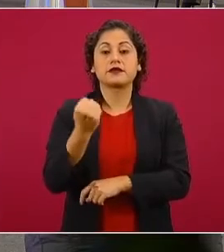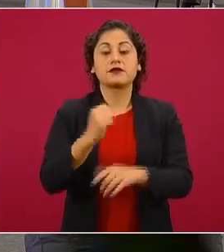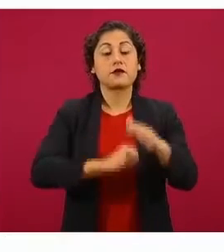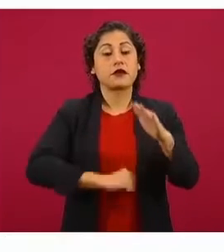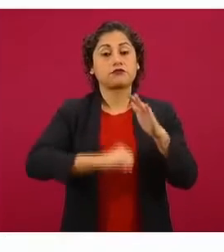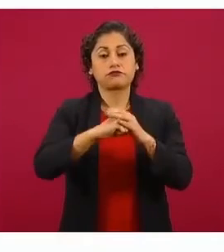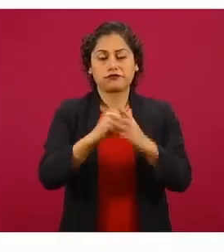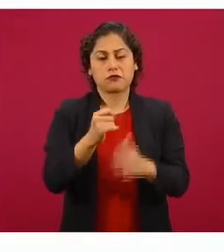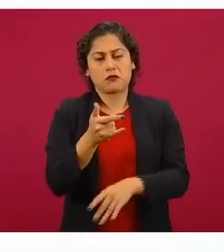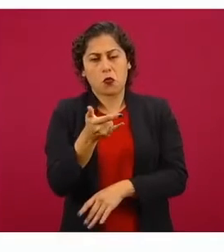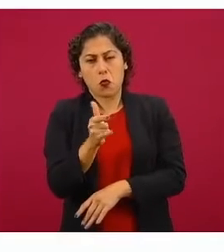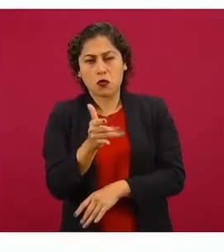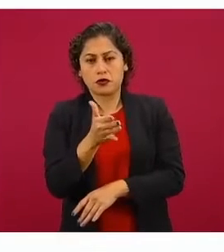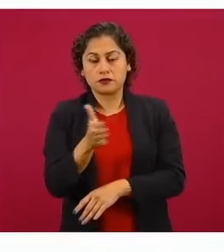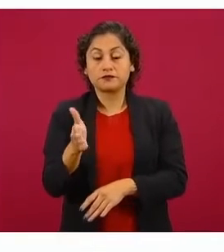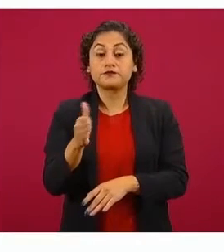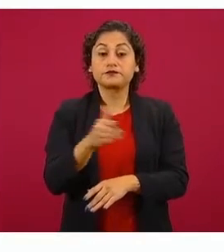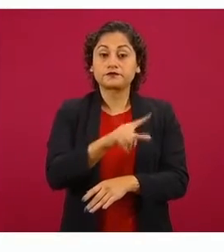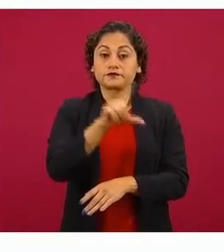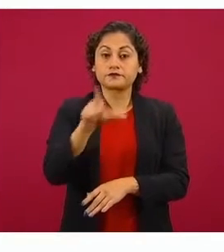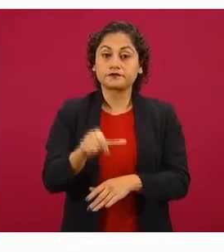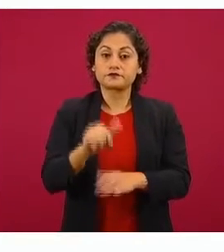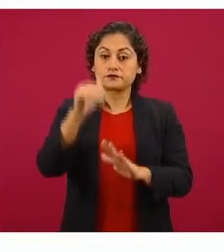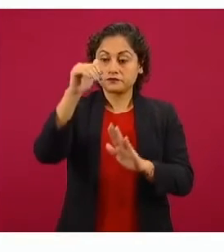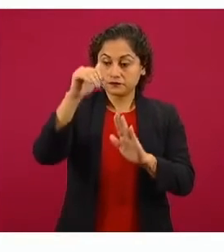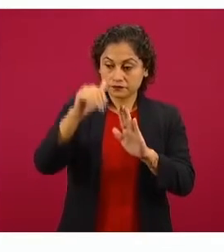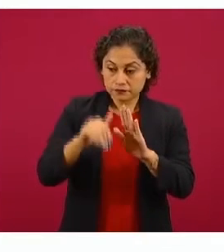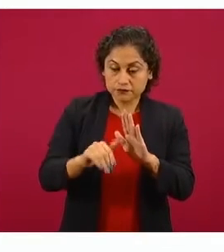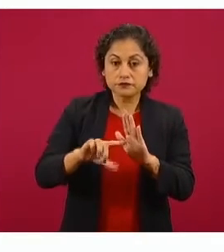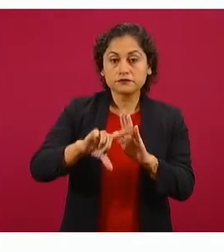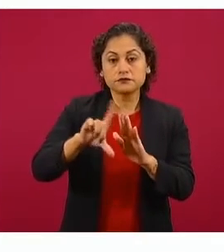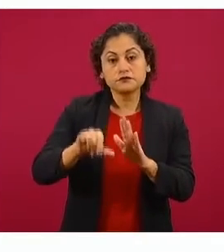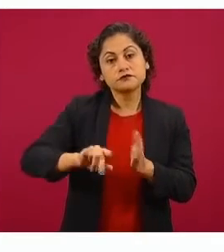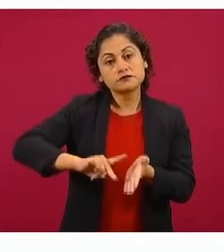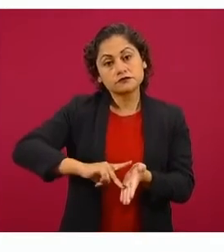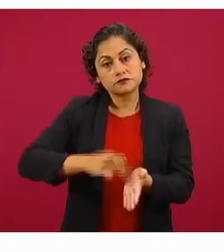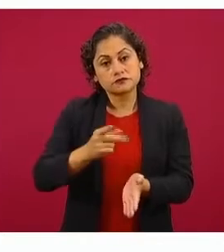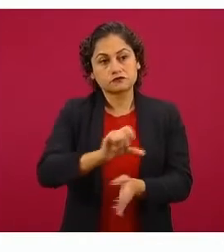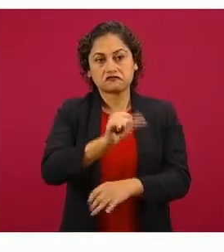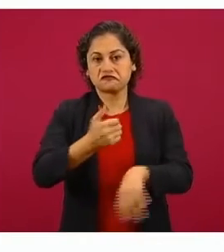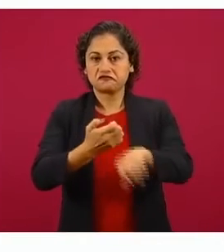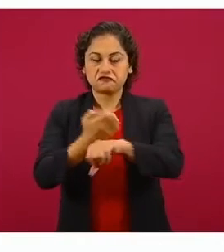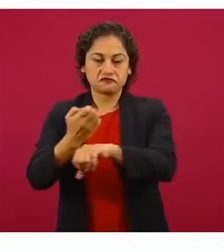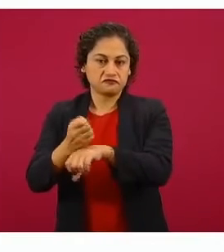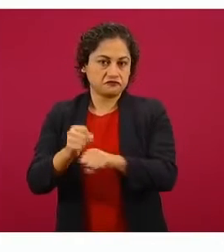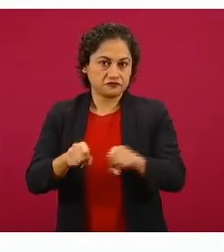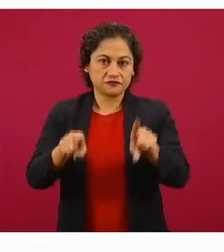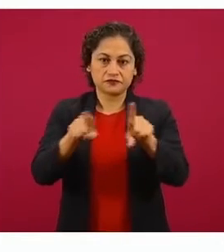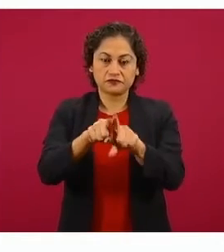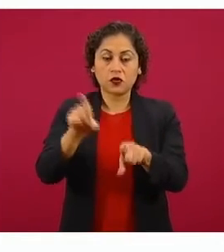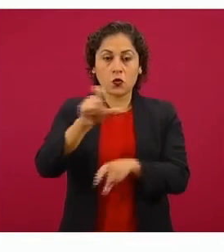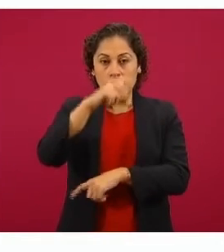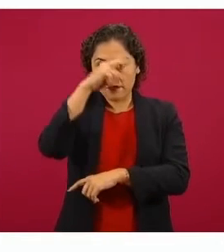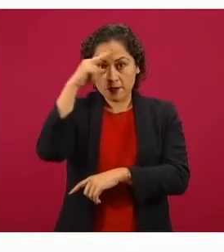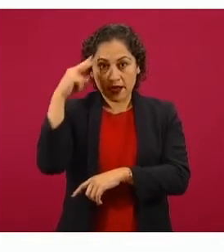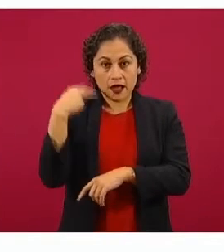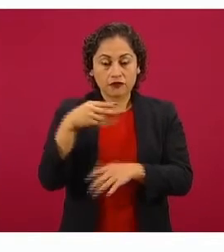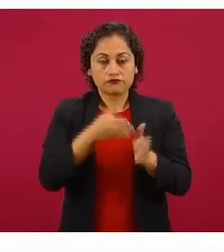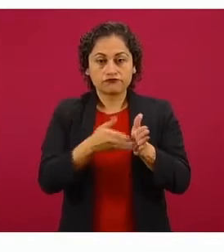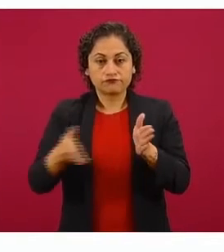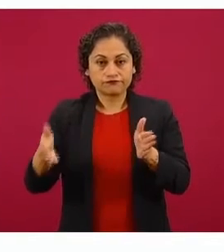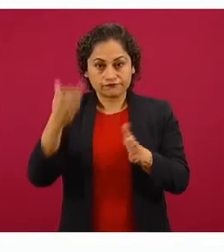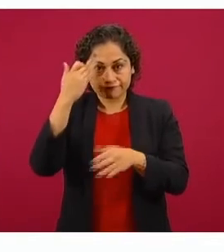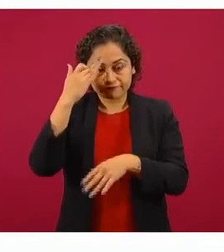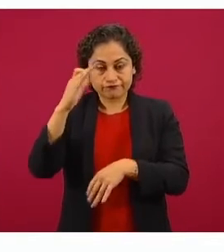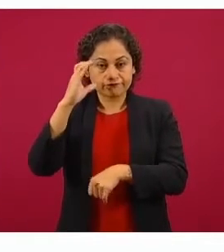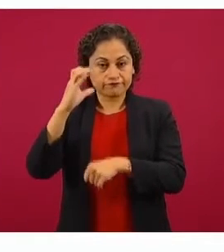semana de julio, después tuvo un descenso y nuevamente, como en otros estados, en el verano, al final del verano y el inicio